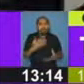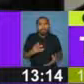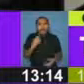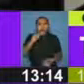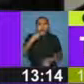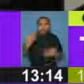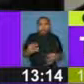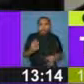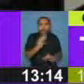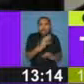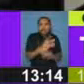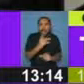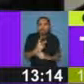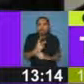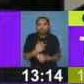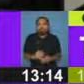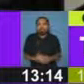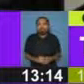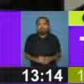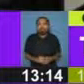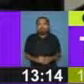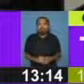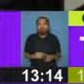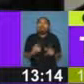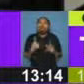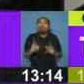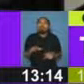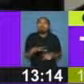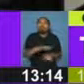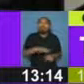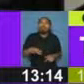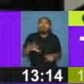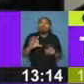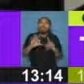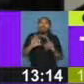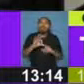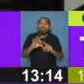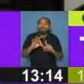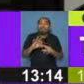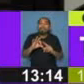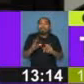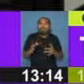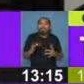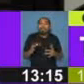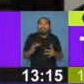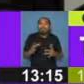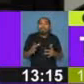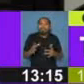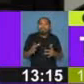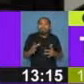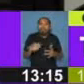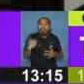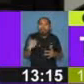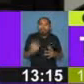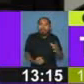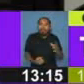eh También estamos inaugurando el Elí es